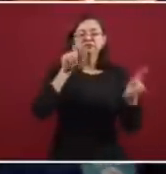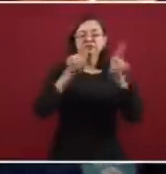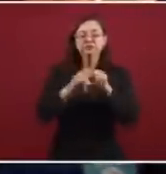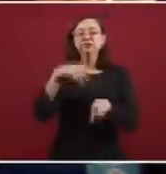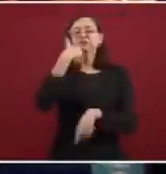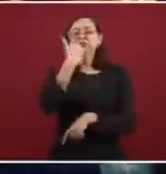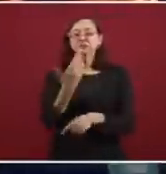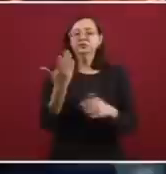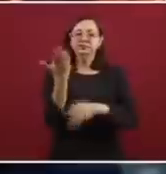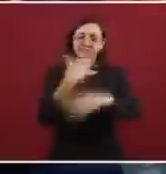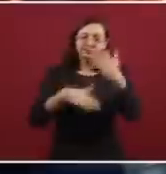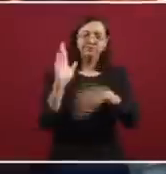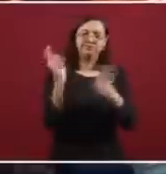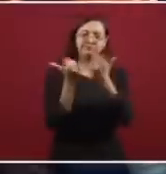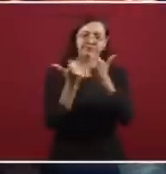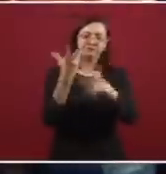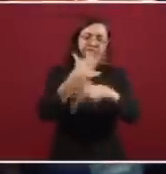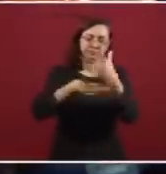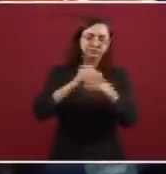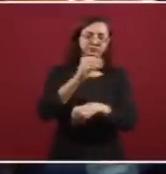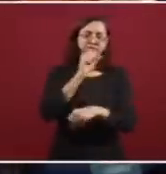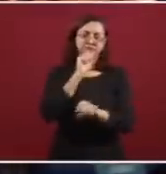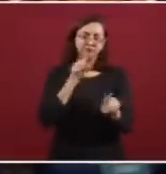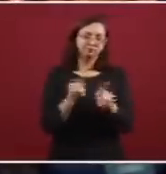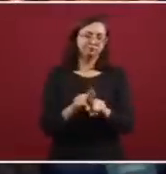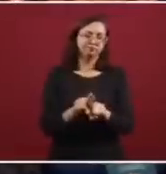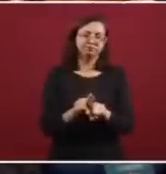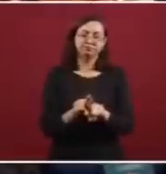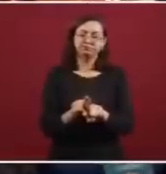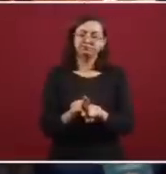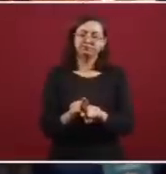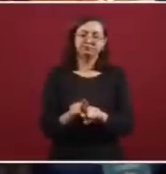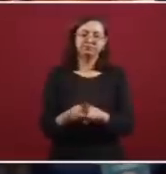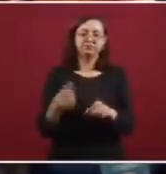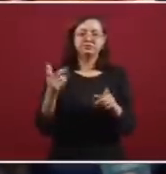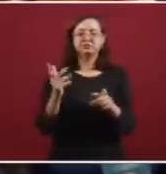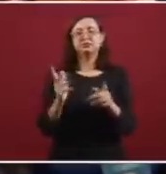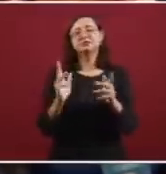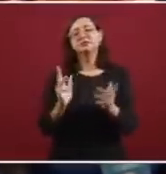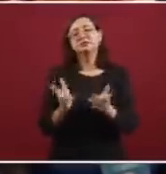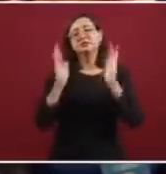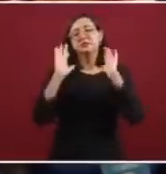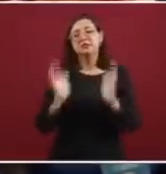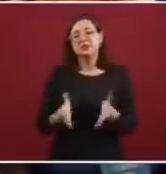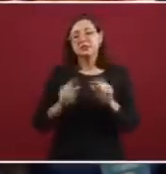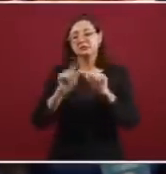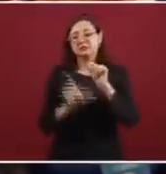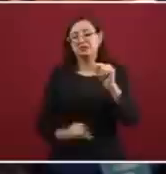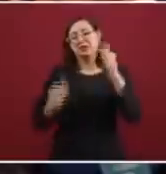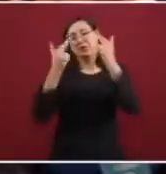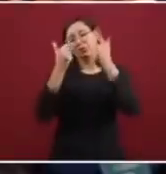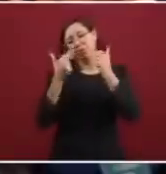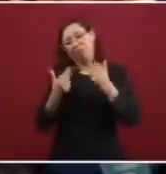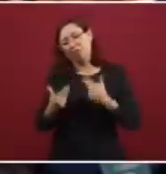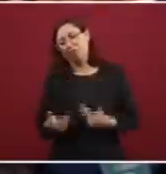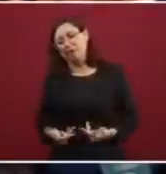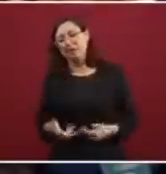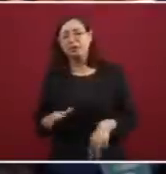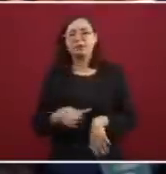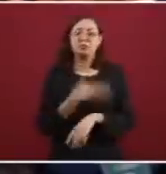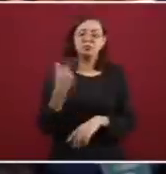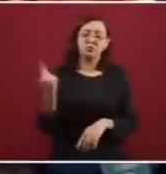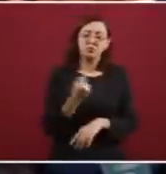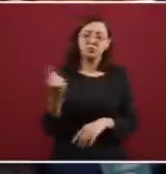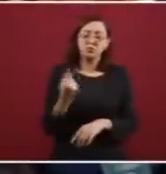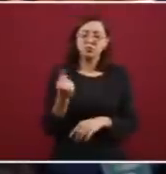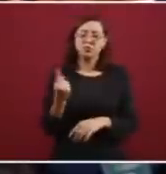en lo económico. También queremos que, mire, ya estamos decepcionados del país, desde que salimos de la carrera,